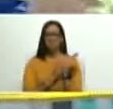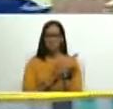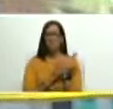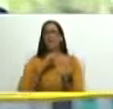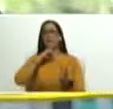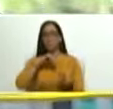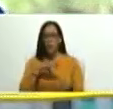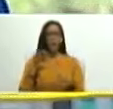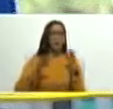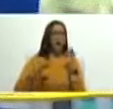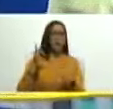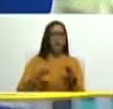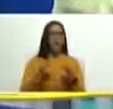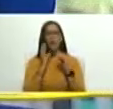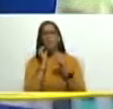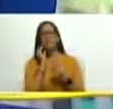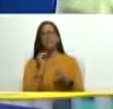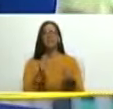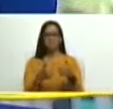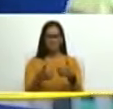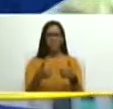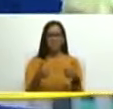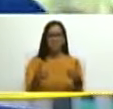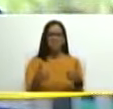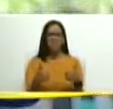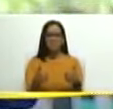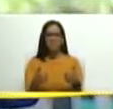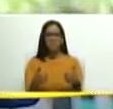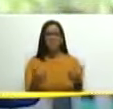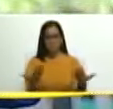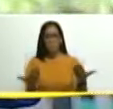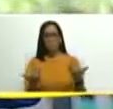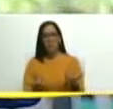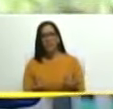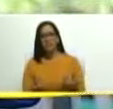Historiadores, abogados, especialistas, muy bien. Venid.